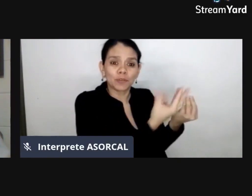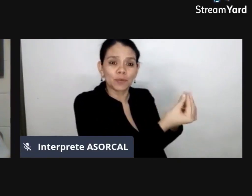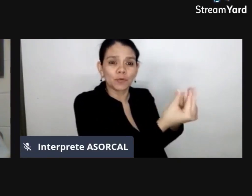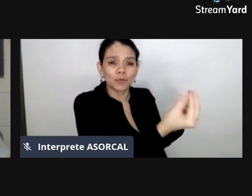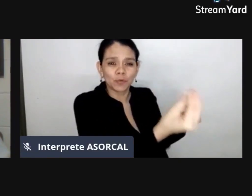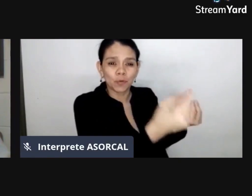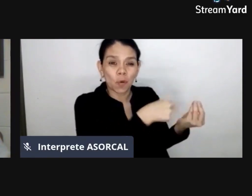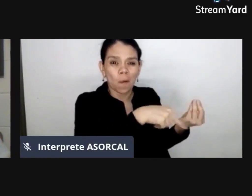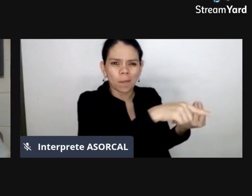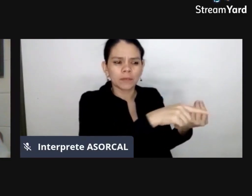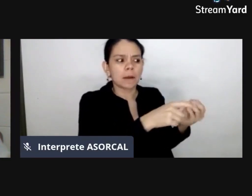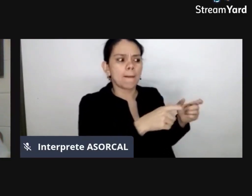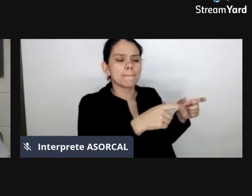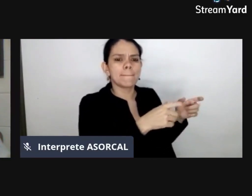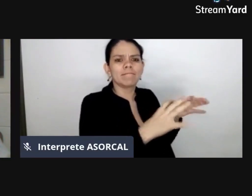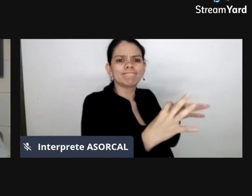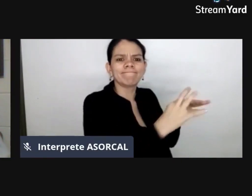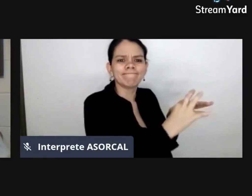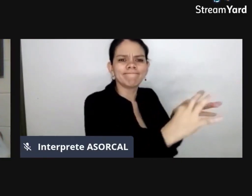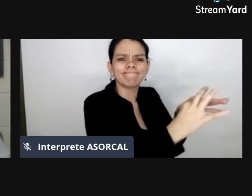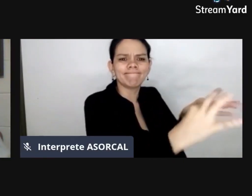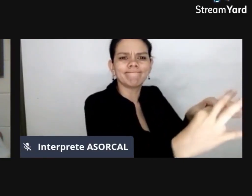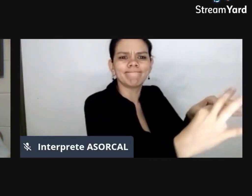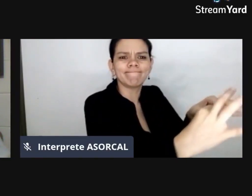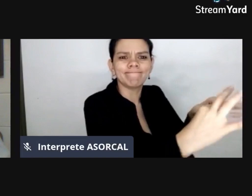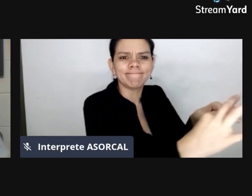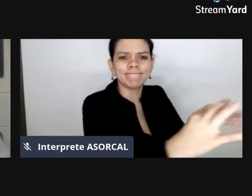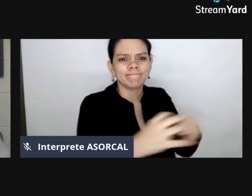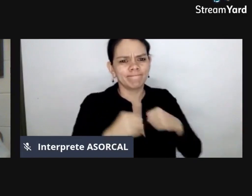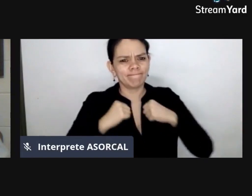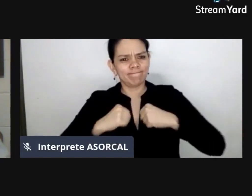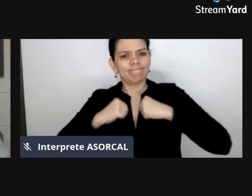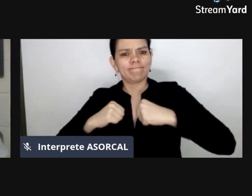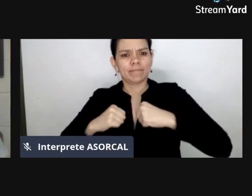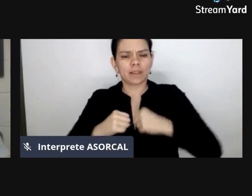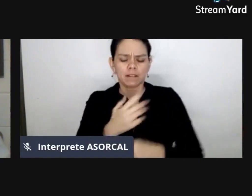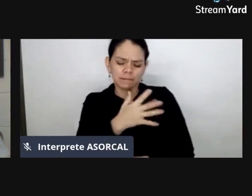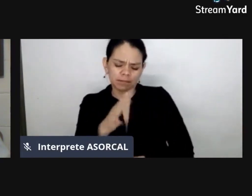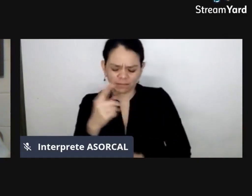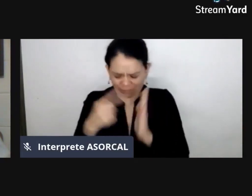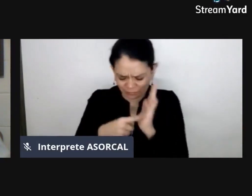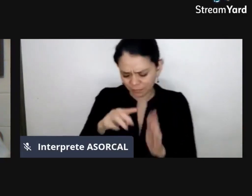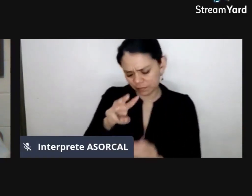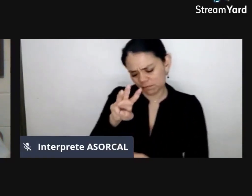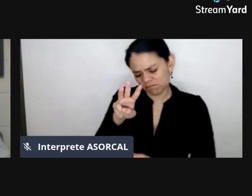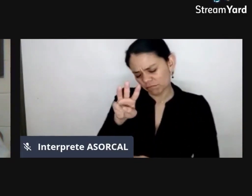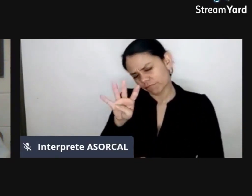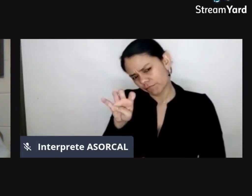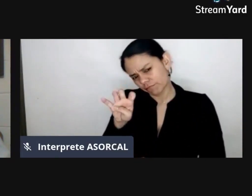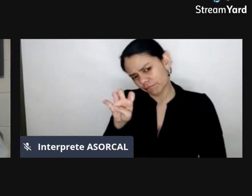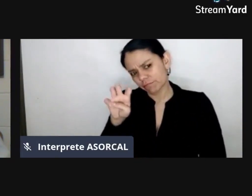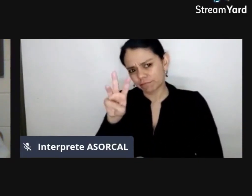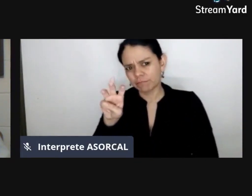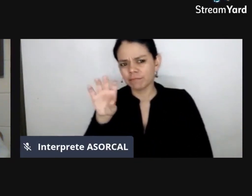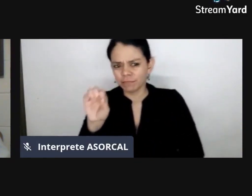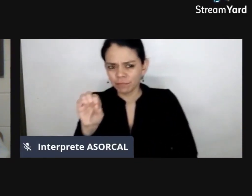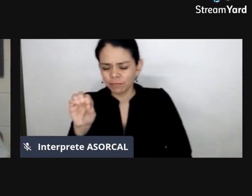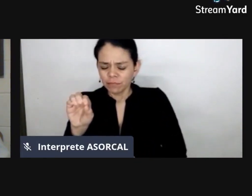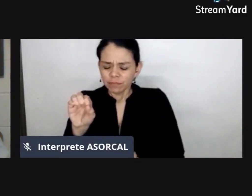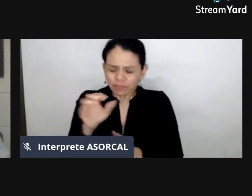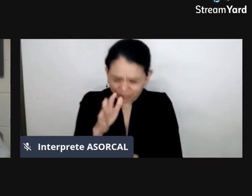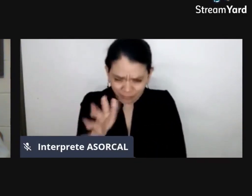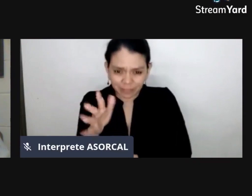1980, en los últimos años de la década de los 70, y con ello un poder